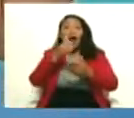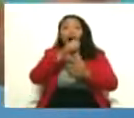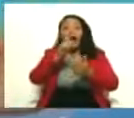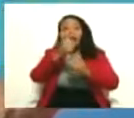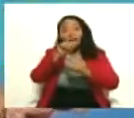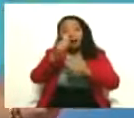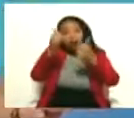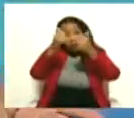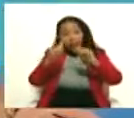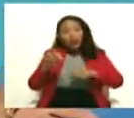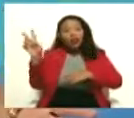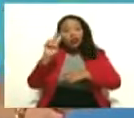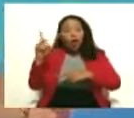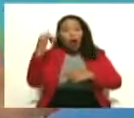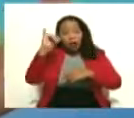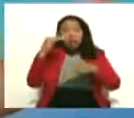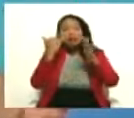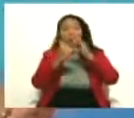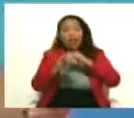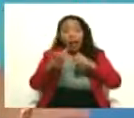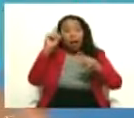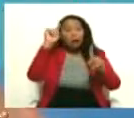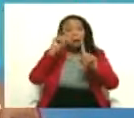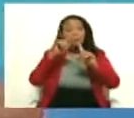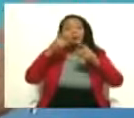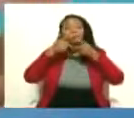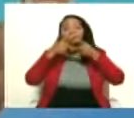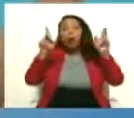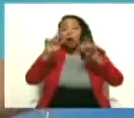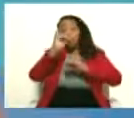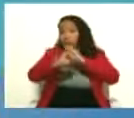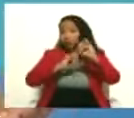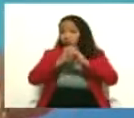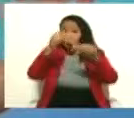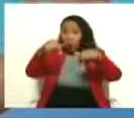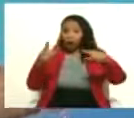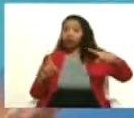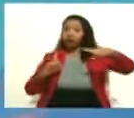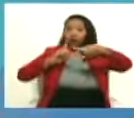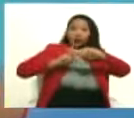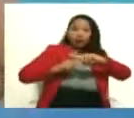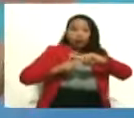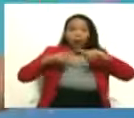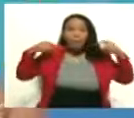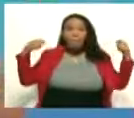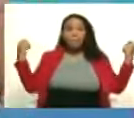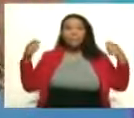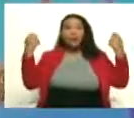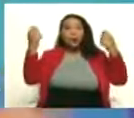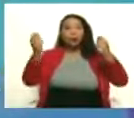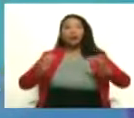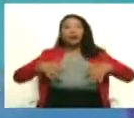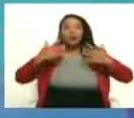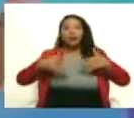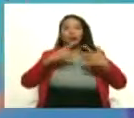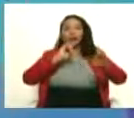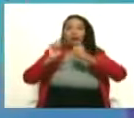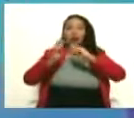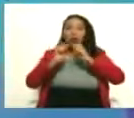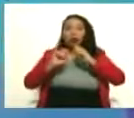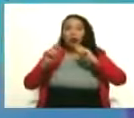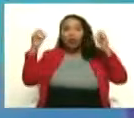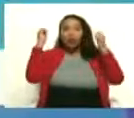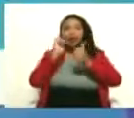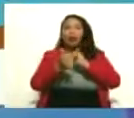también tienen un gran mensaje hacia un público internacional y que hoy se suman a la campaña. Animadores, periodistas,